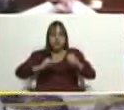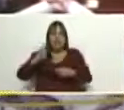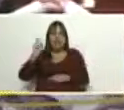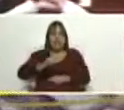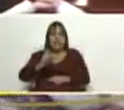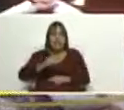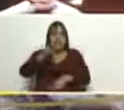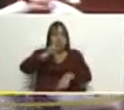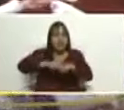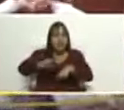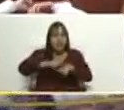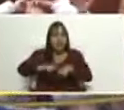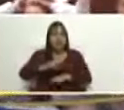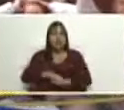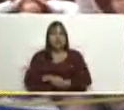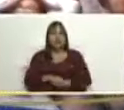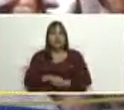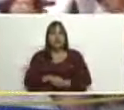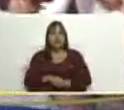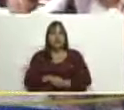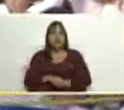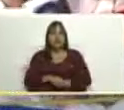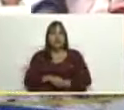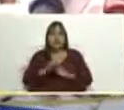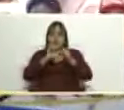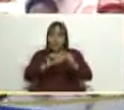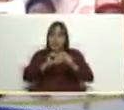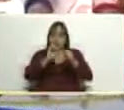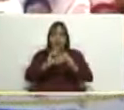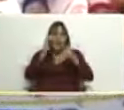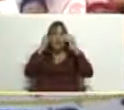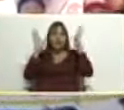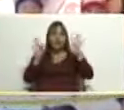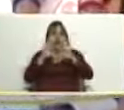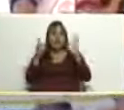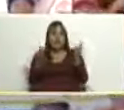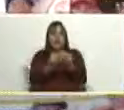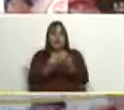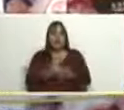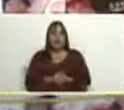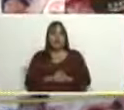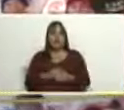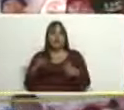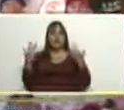necesaria en la ruta de atención familiar.